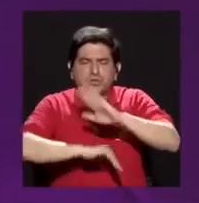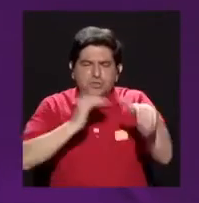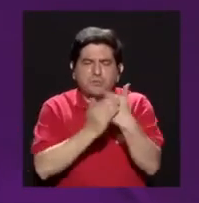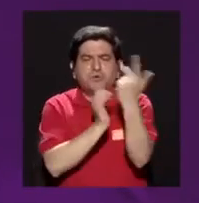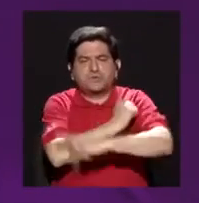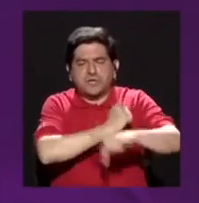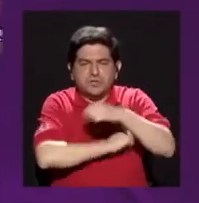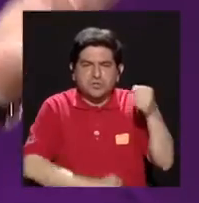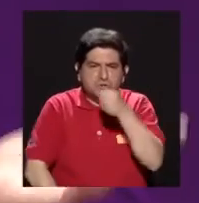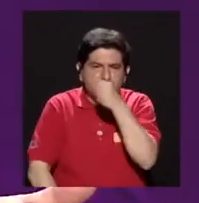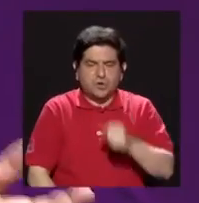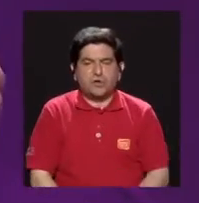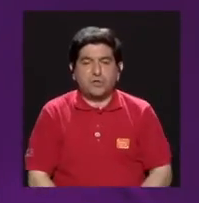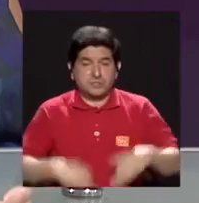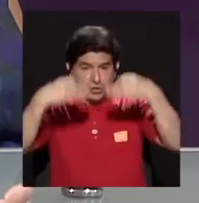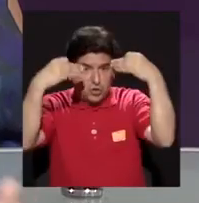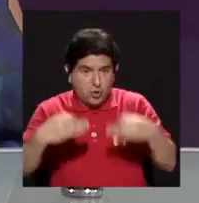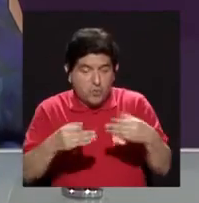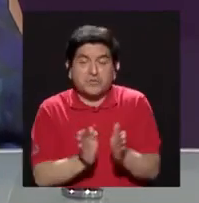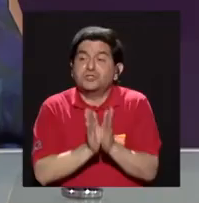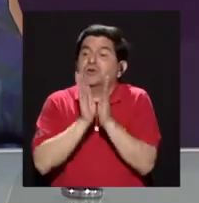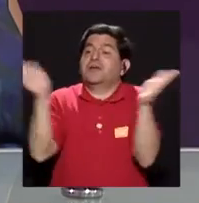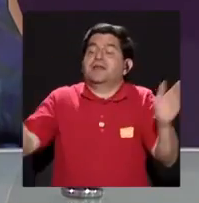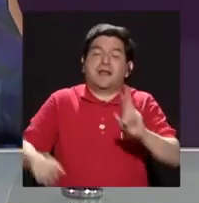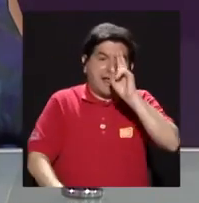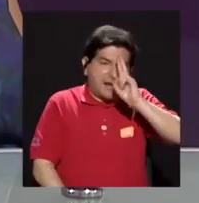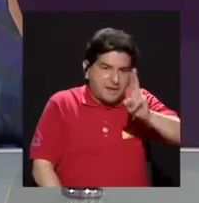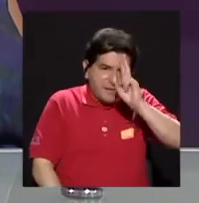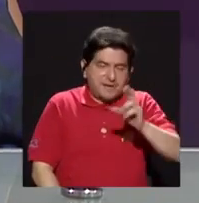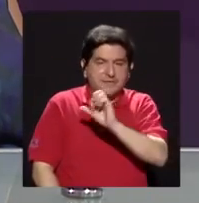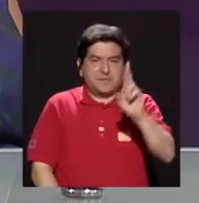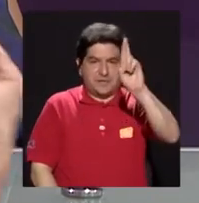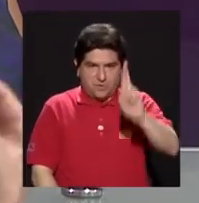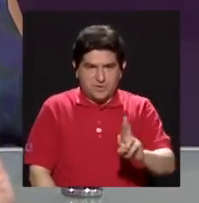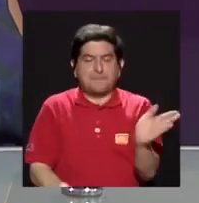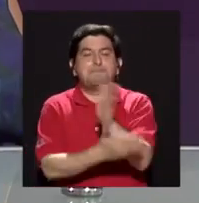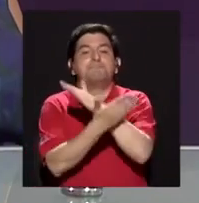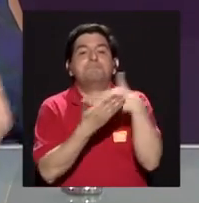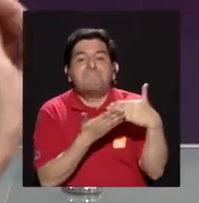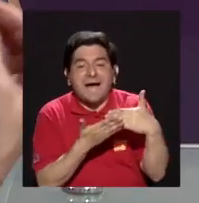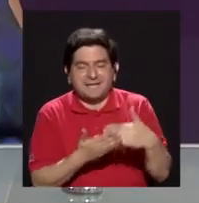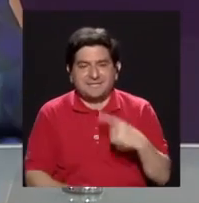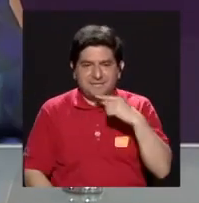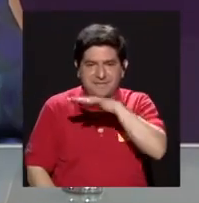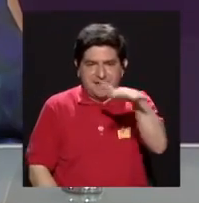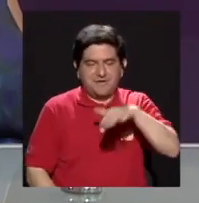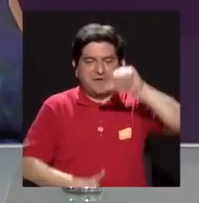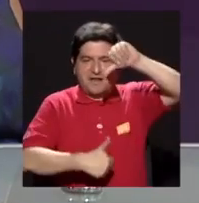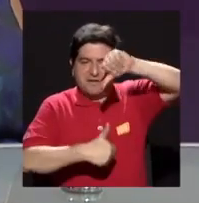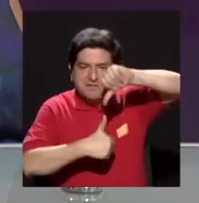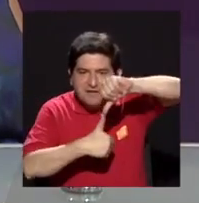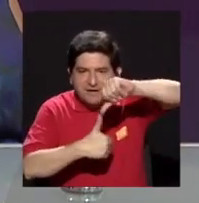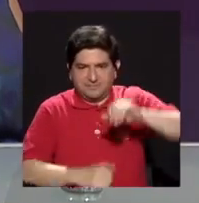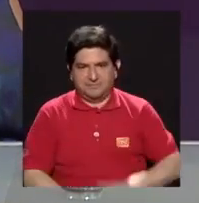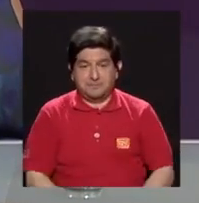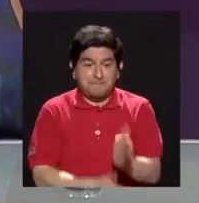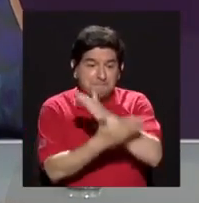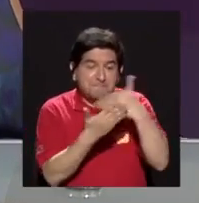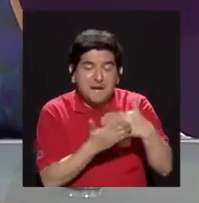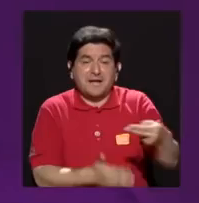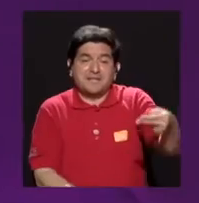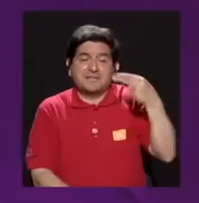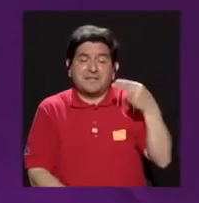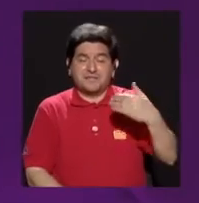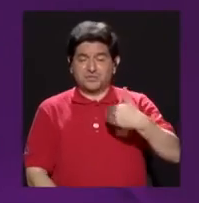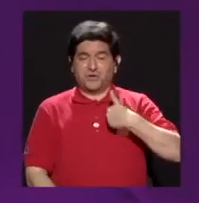los países, como una directriz más general para reconocer incluso a Costa Rica como parte de una realidad centroamericana, como parte de una